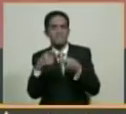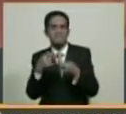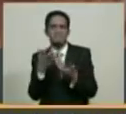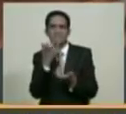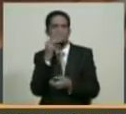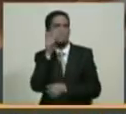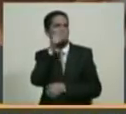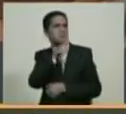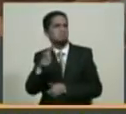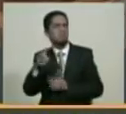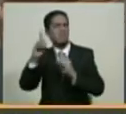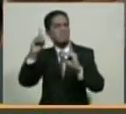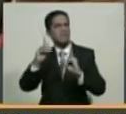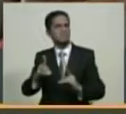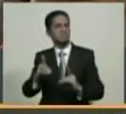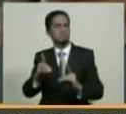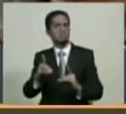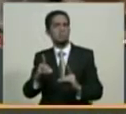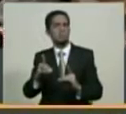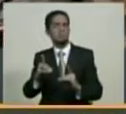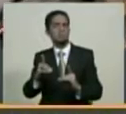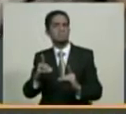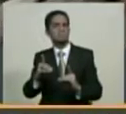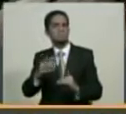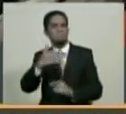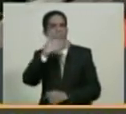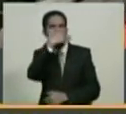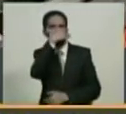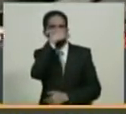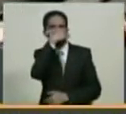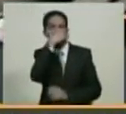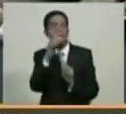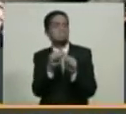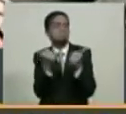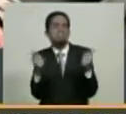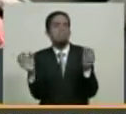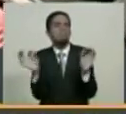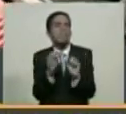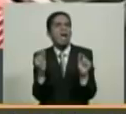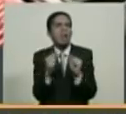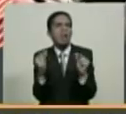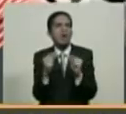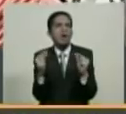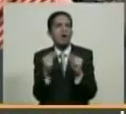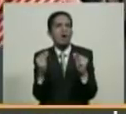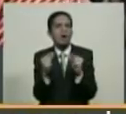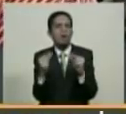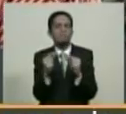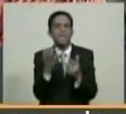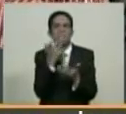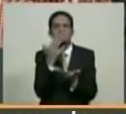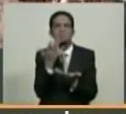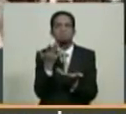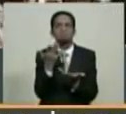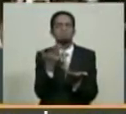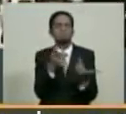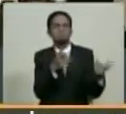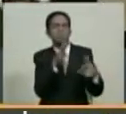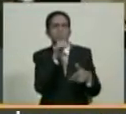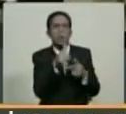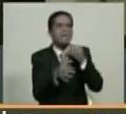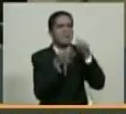manera arbitraria, criminal, sin diálogo alguno, justificándose de que no habían las especificaciones